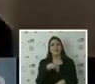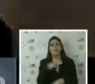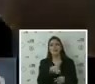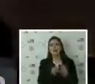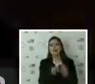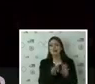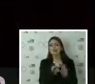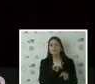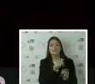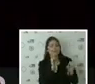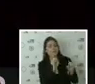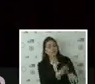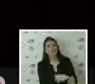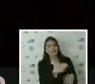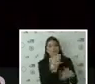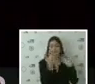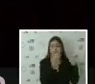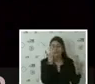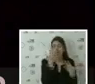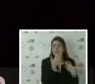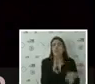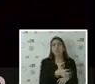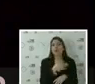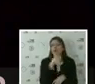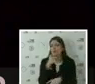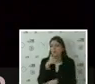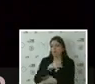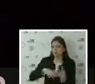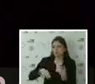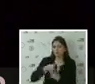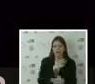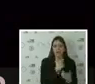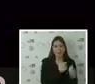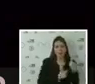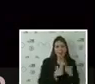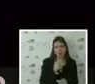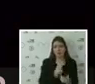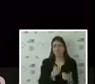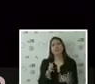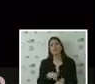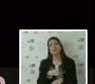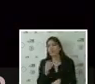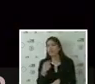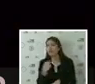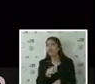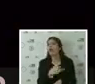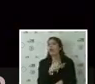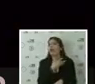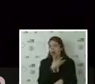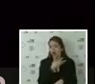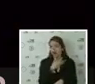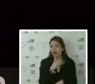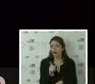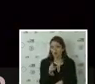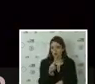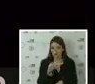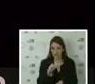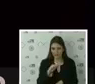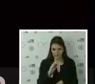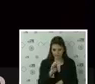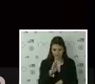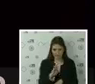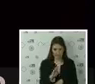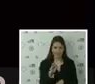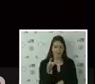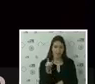sus estudios o simplemente por la falta de recursos económicos. Pues de acuerdo con la UNICEF,